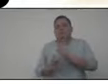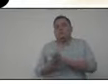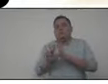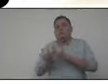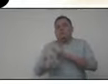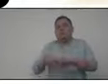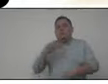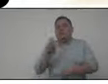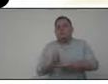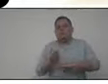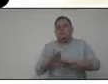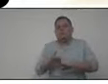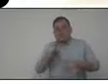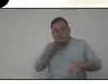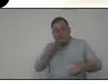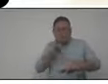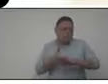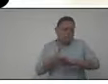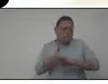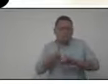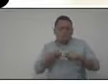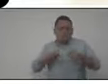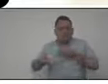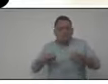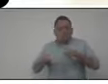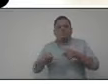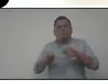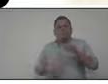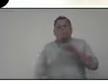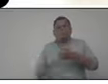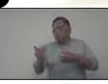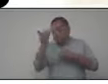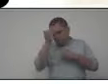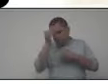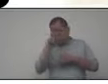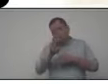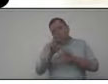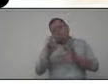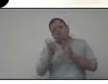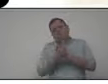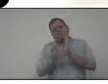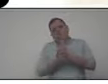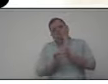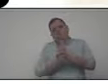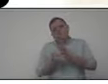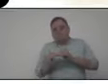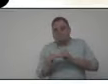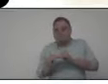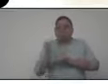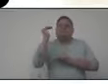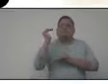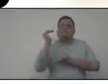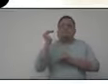del sistema de control interno, estamos con 7 puntos por encima del nivel nacional.